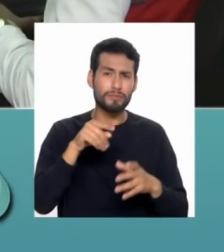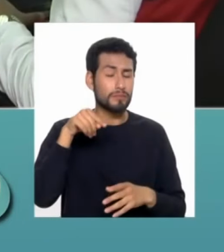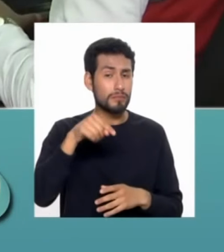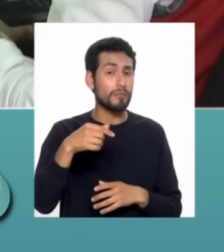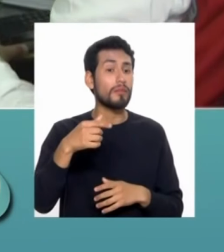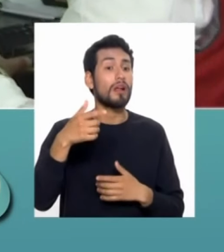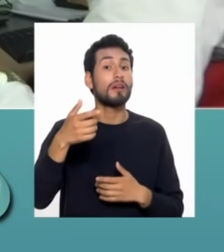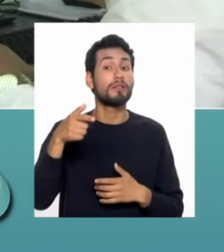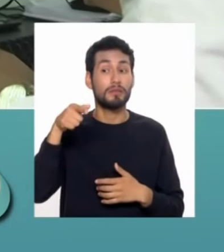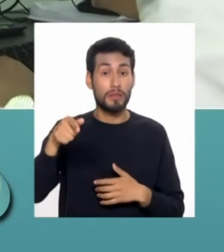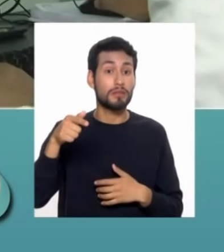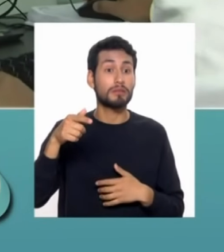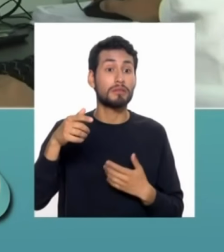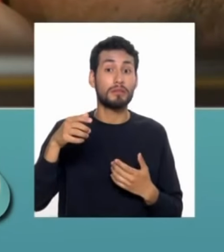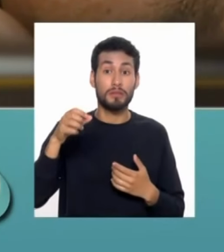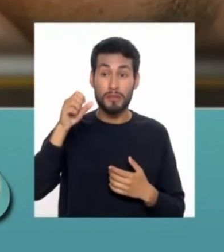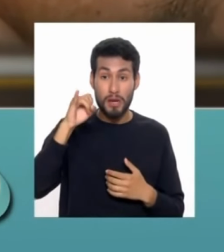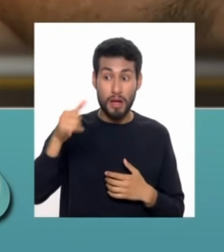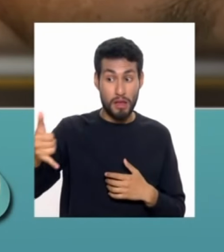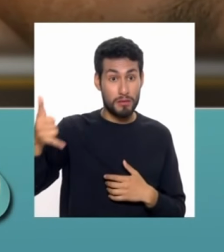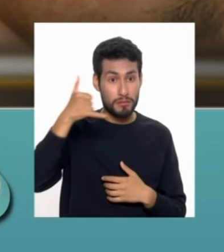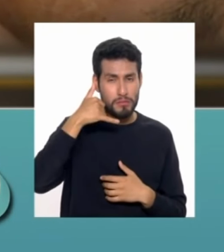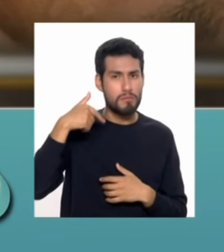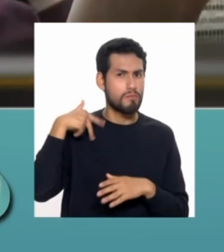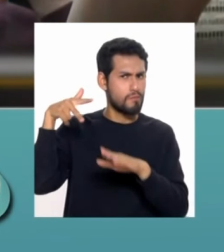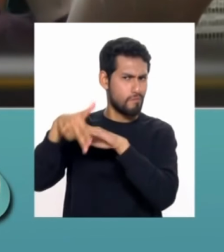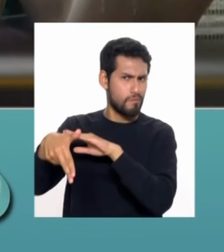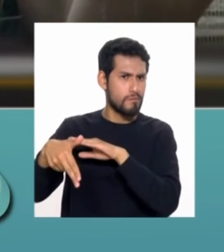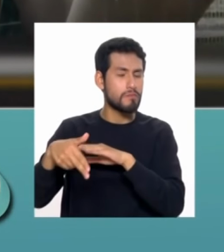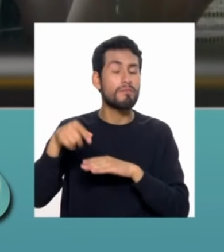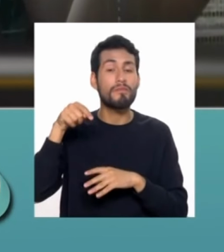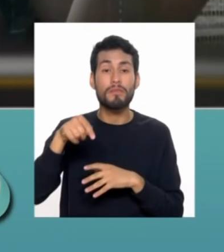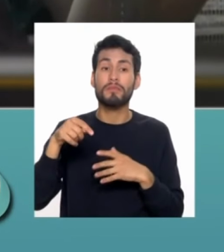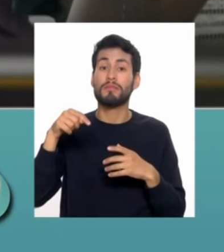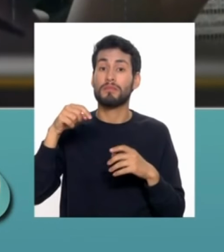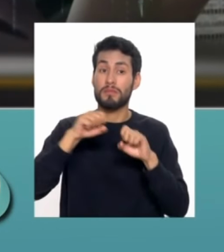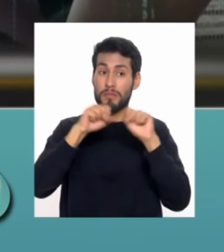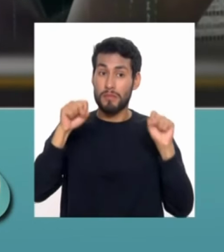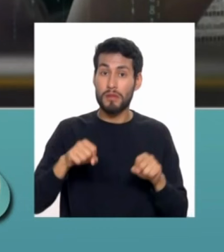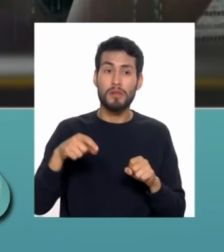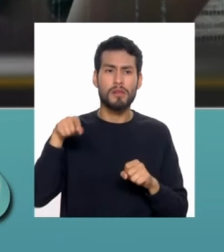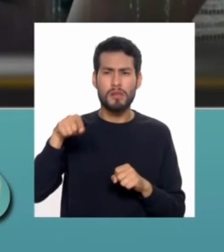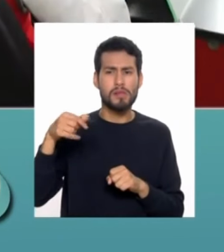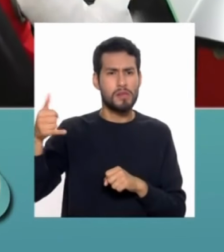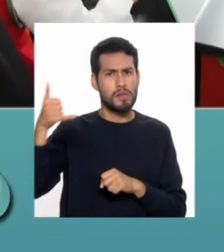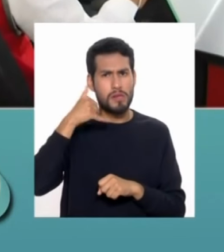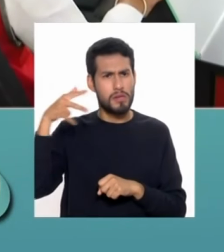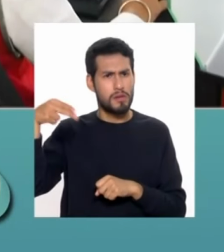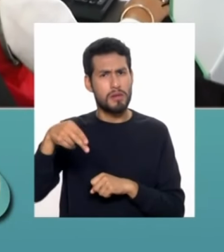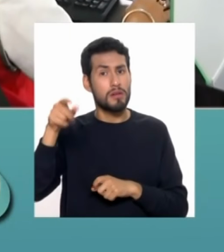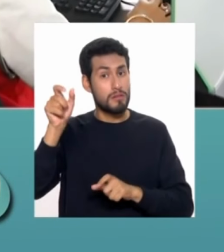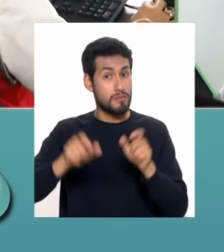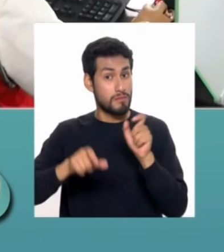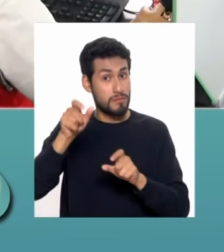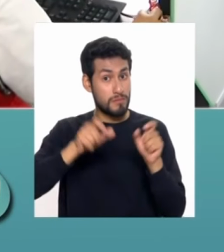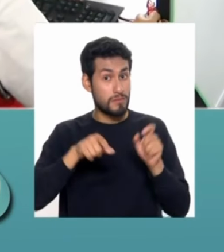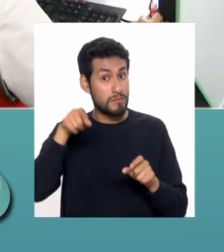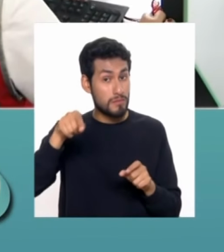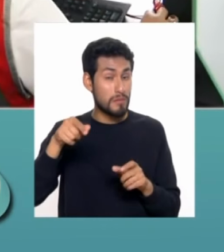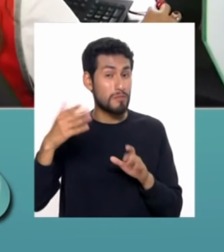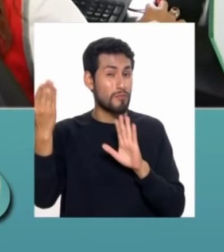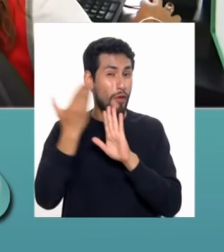líneas pueden ser suspendidas. O sea, de hecho, a través de nuestra plataforma se suspenden las líneas de aquellas personas